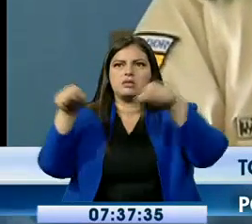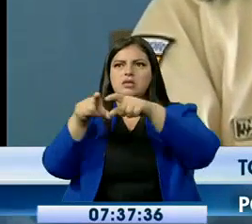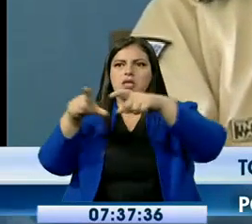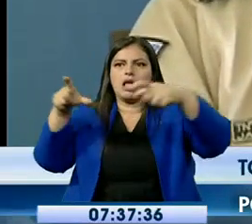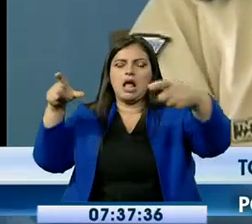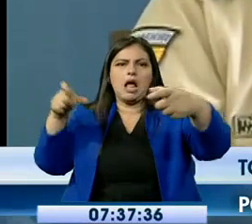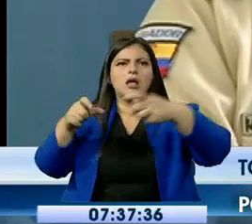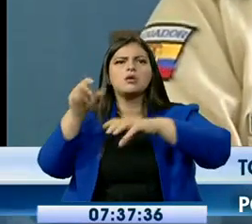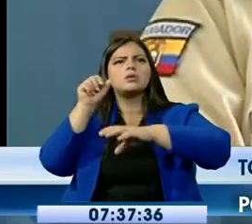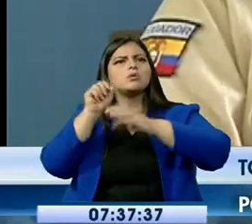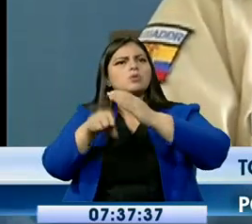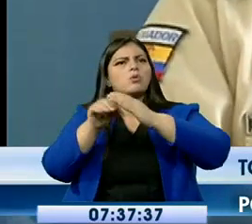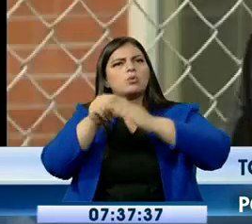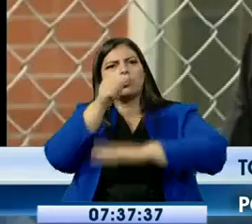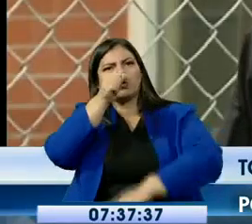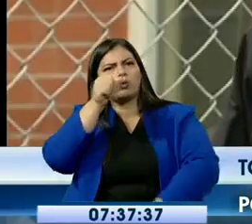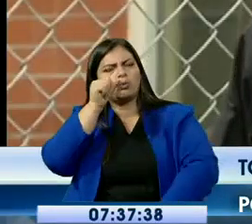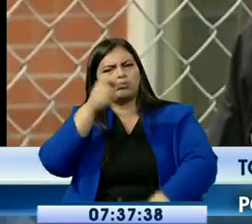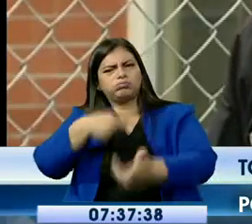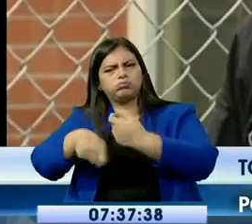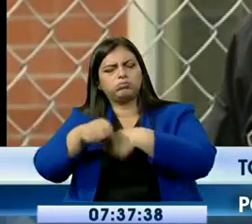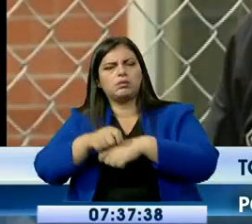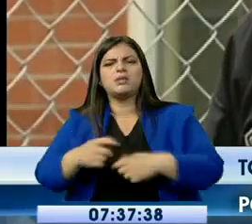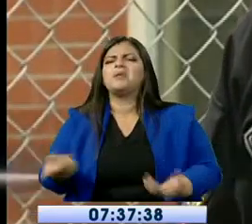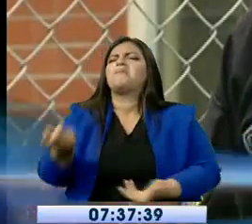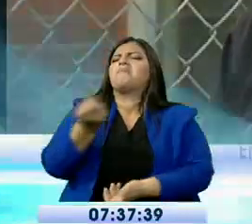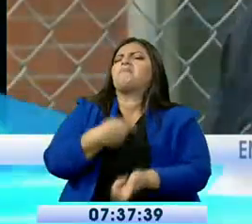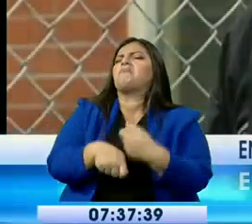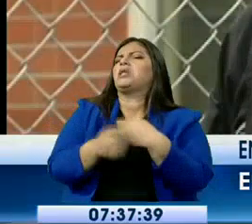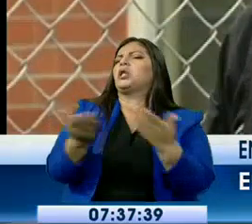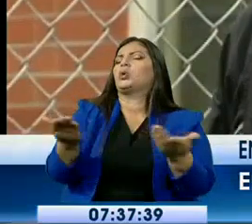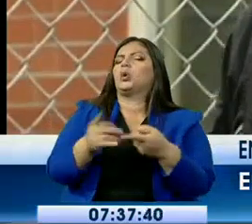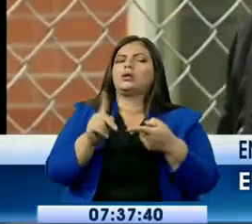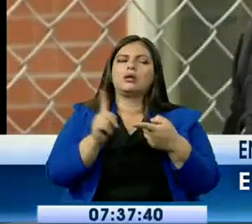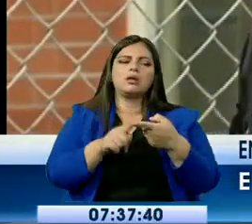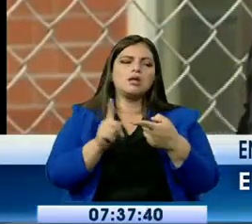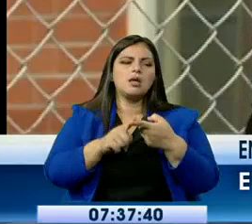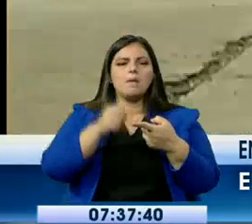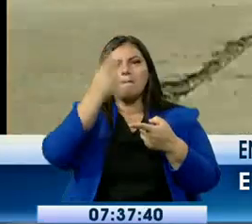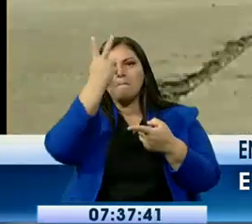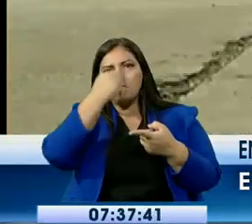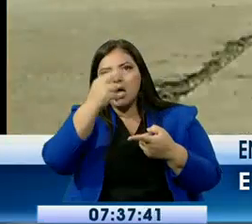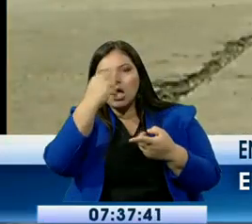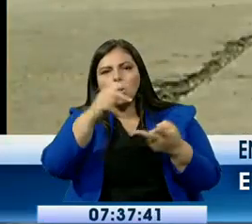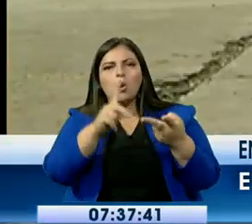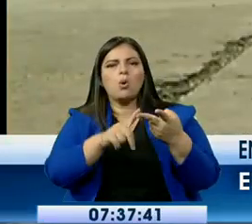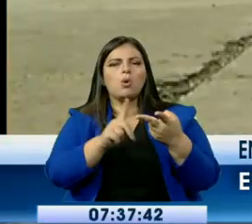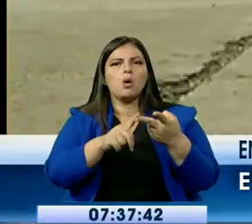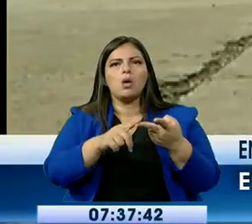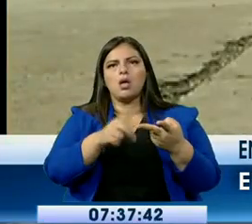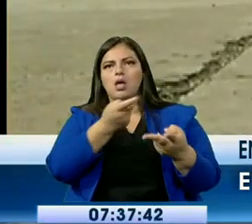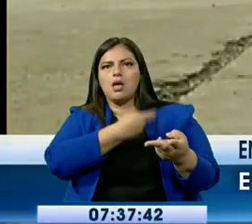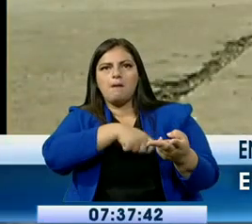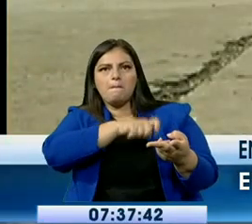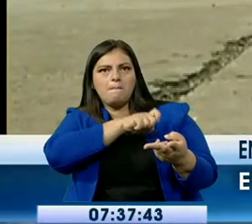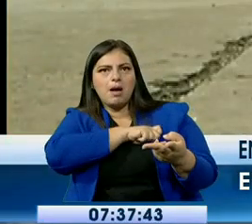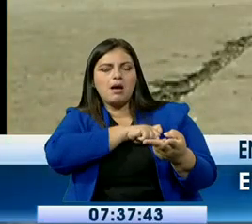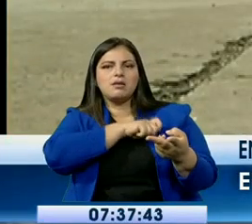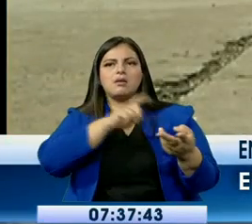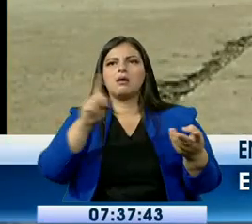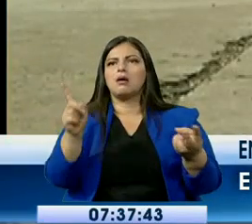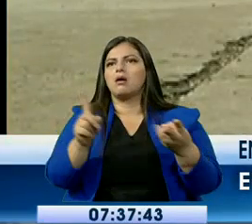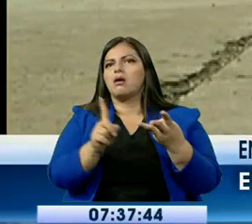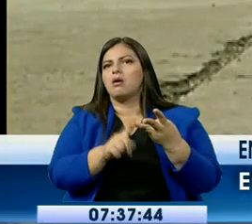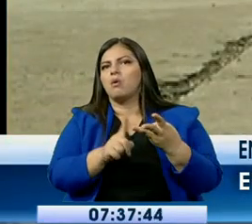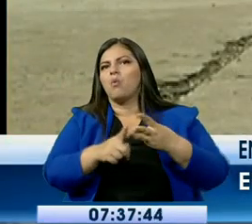viene a ser países de Europa, Bélgica, España, viene a ser un perfil de riesgo. Hay que considerar, siempre y cuando tengamos en cuenta, en qué modalidades, ¿no?